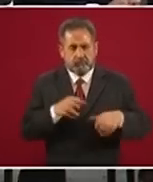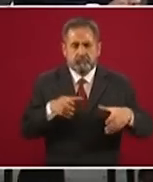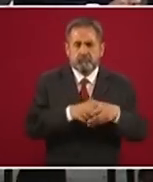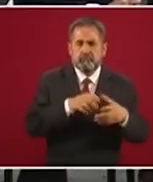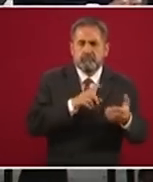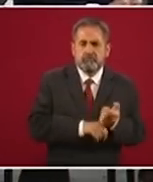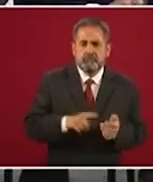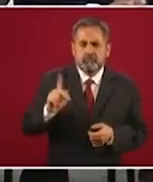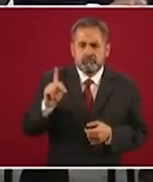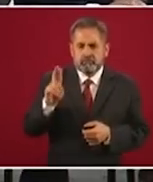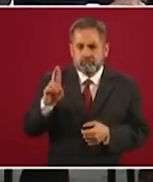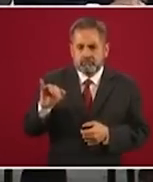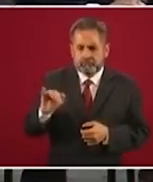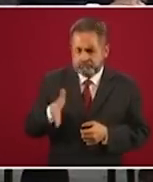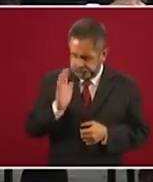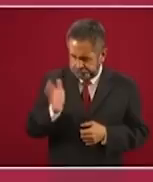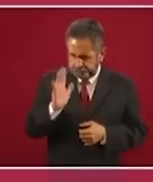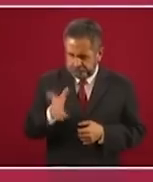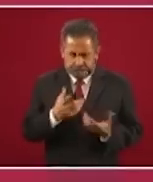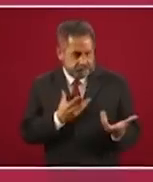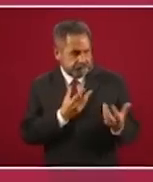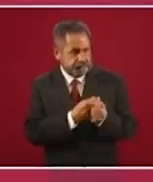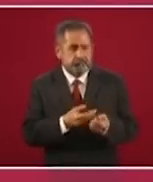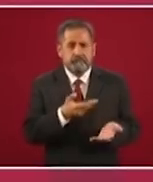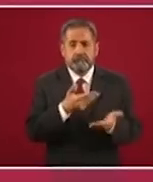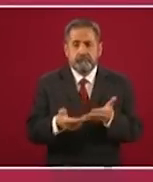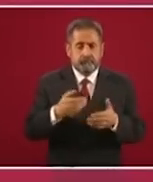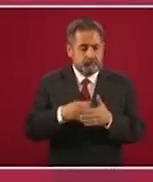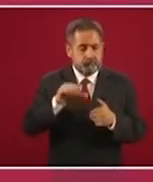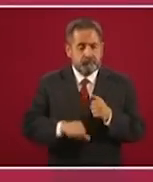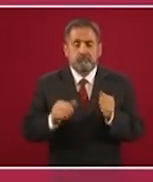los gobernadores del PRI, ahora con los del PAN,